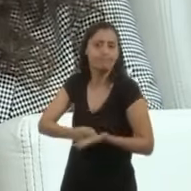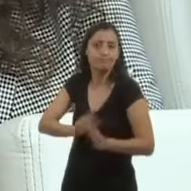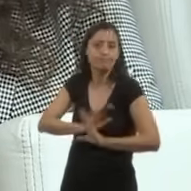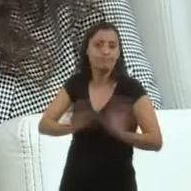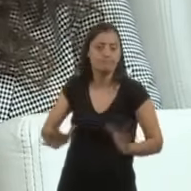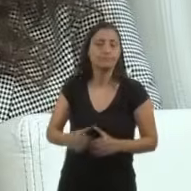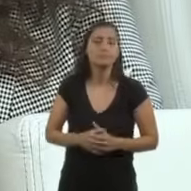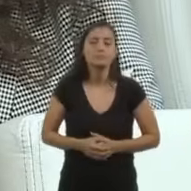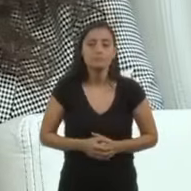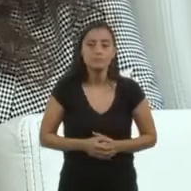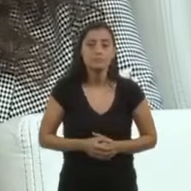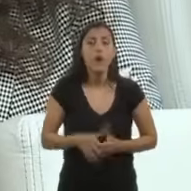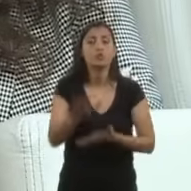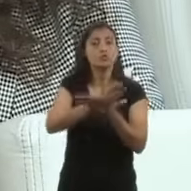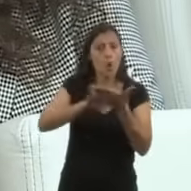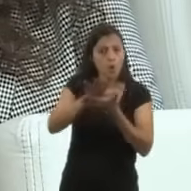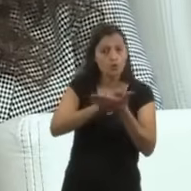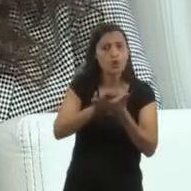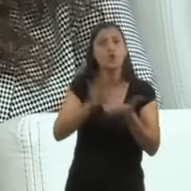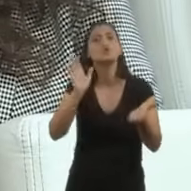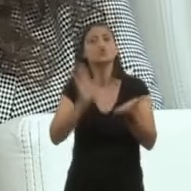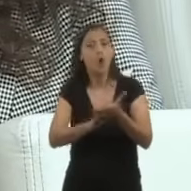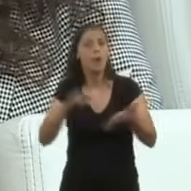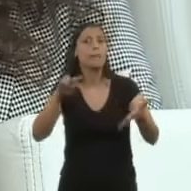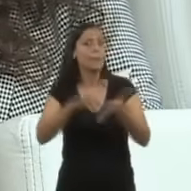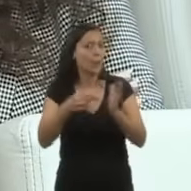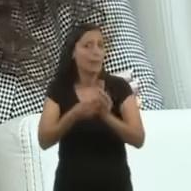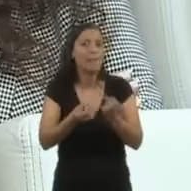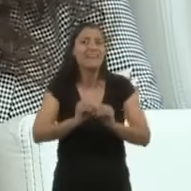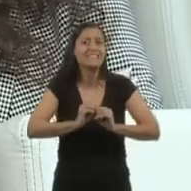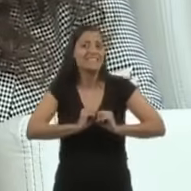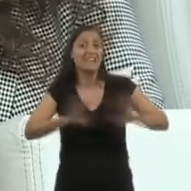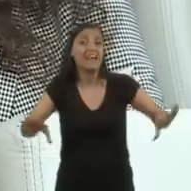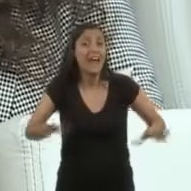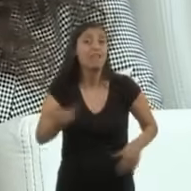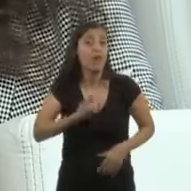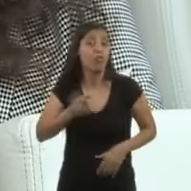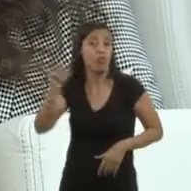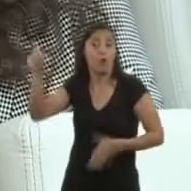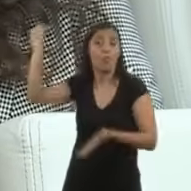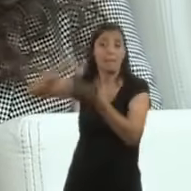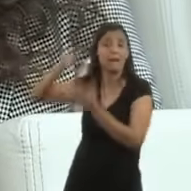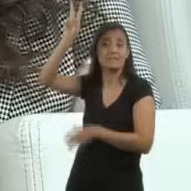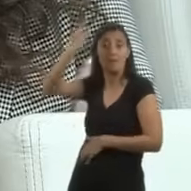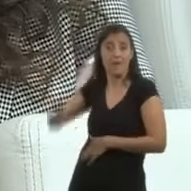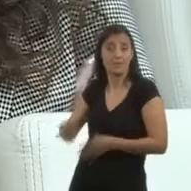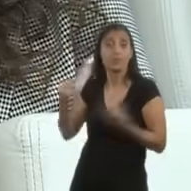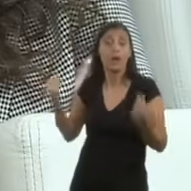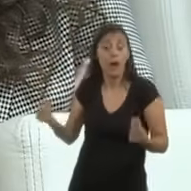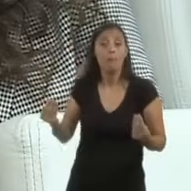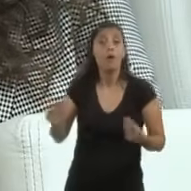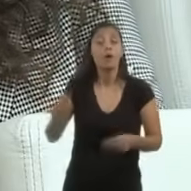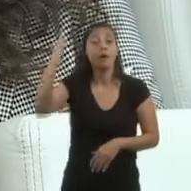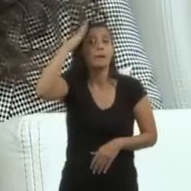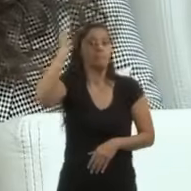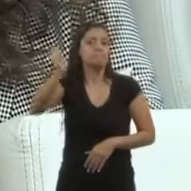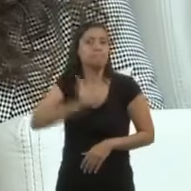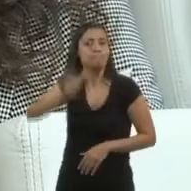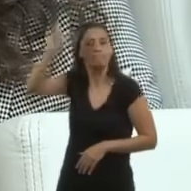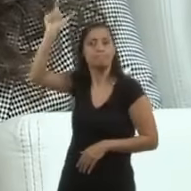los problemas gravísimos en Venezuela porque el dictador Nicolás